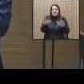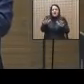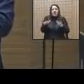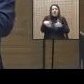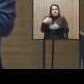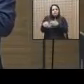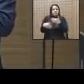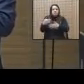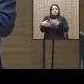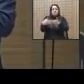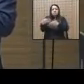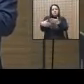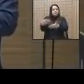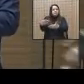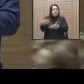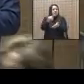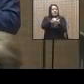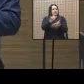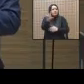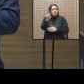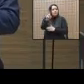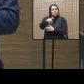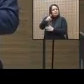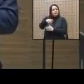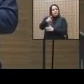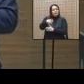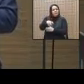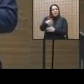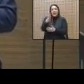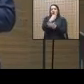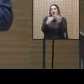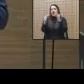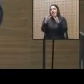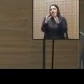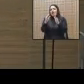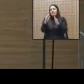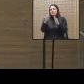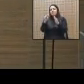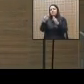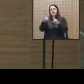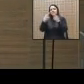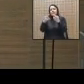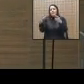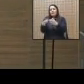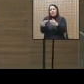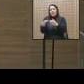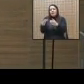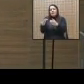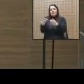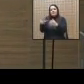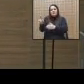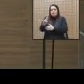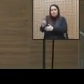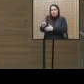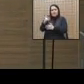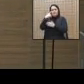caminado. Eso no ocupábamos a nadie que se reuniera para decir que era urgente para Costa Rica.